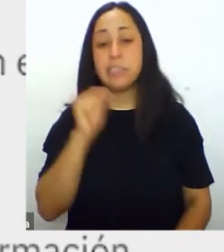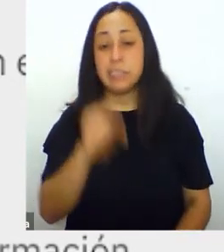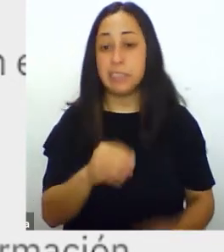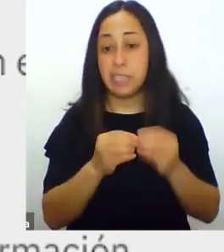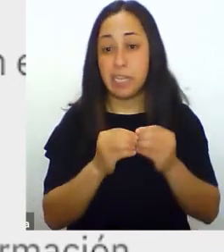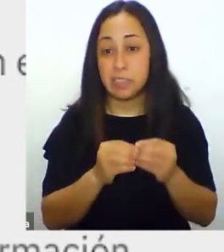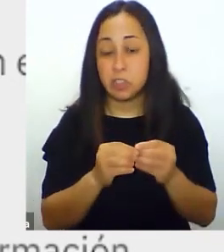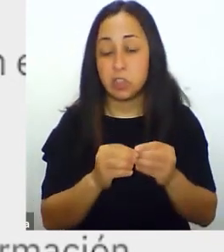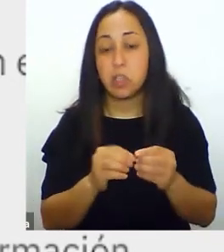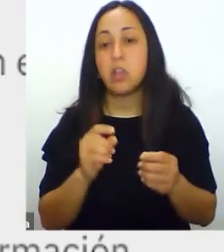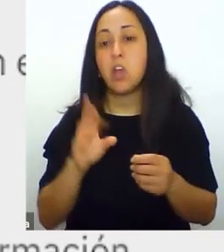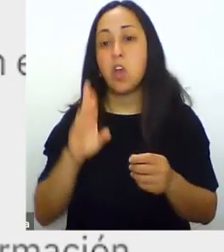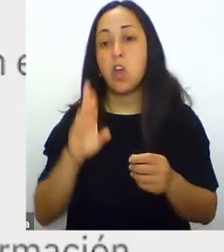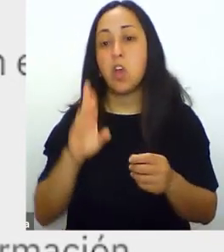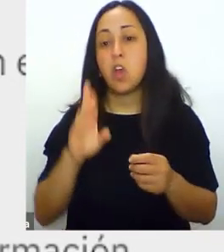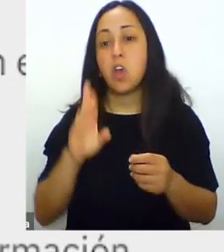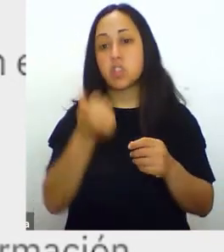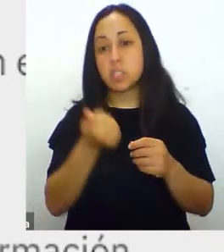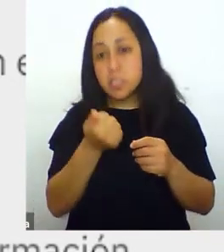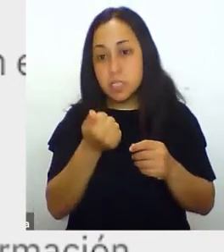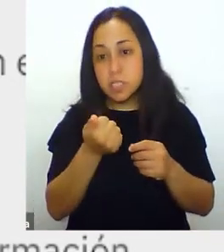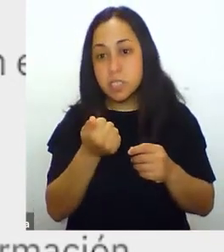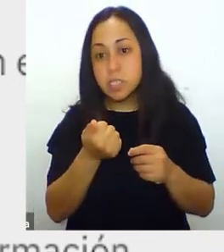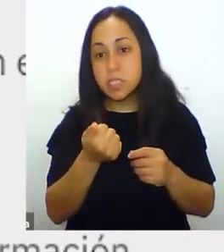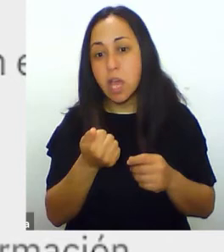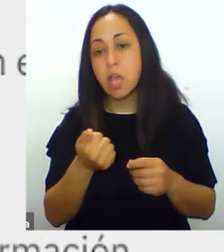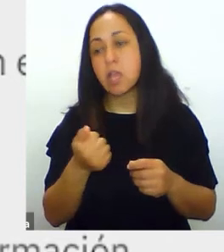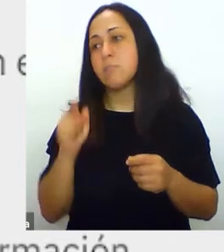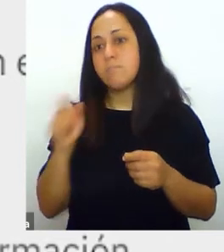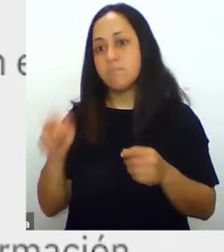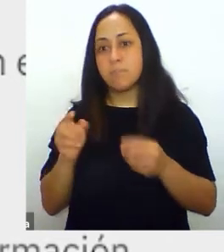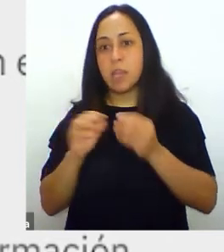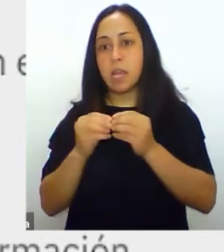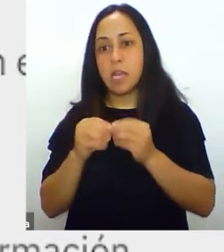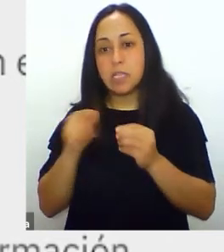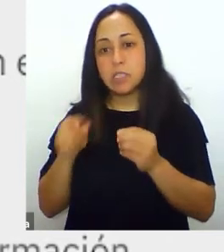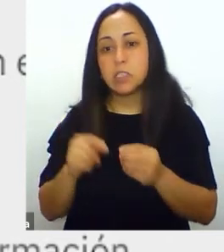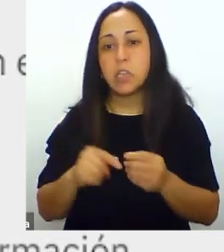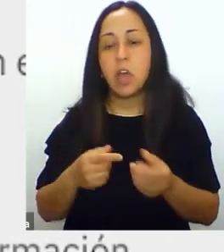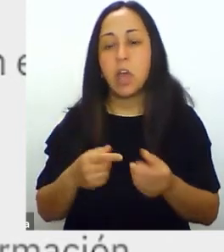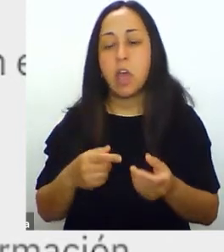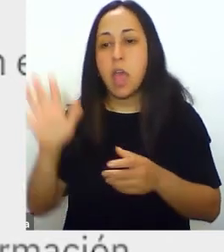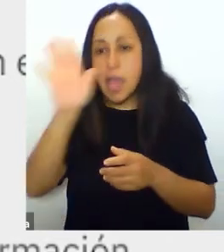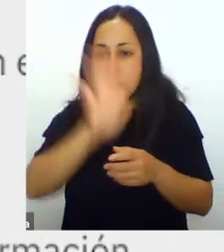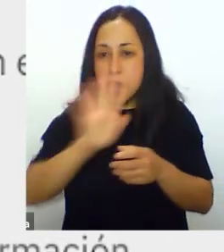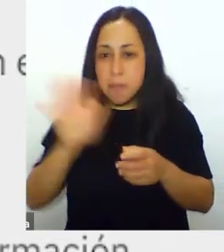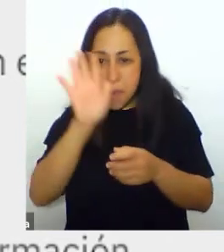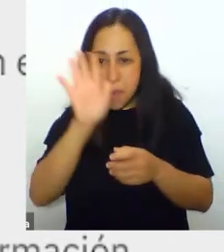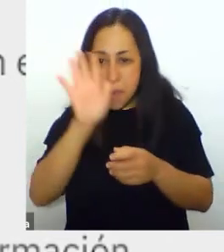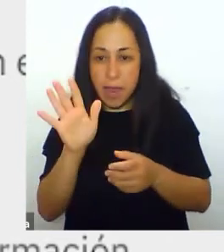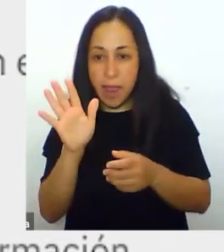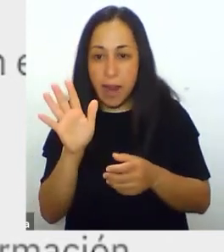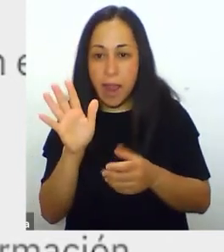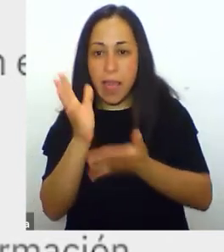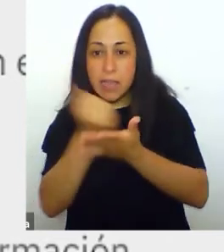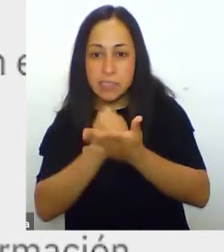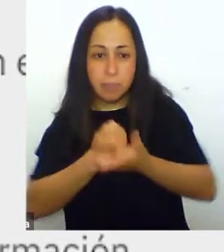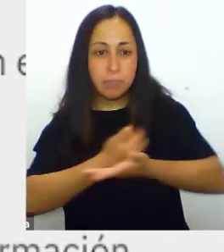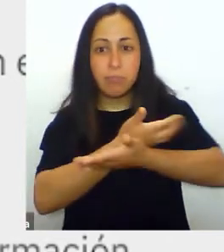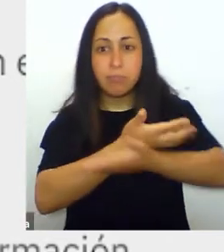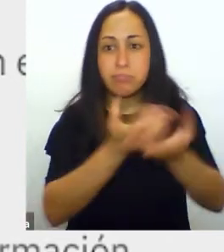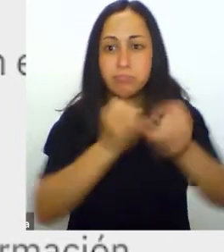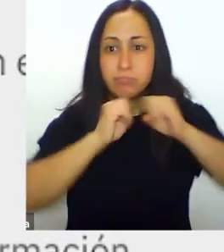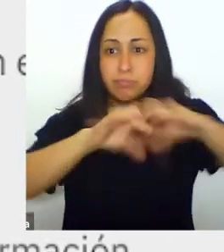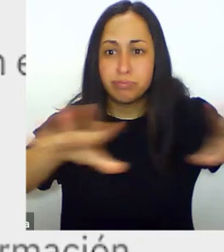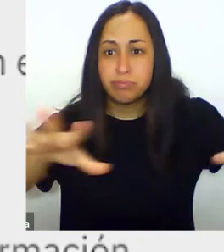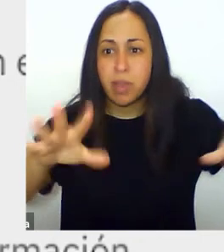Bueno, en este caso tenemos el caso de Rosa, donde Rosa está sufriendo un caso de difusión de imagen no consentida, que es un caso